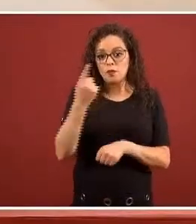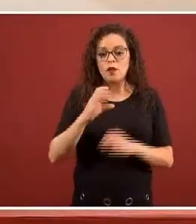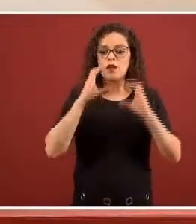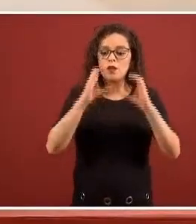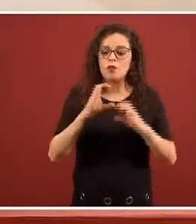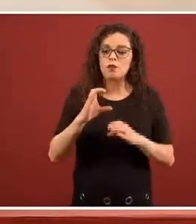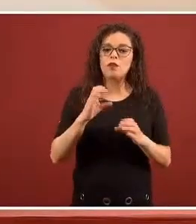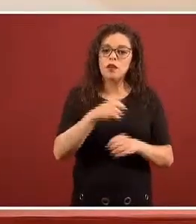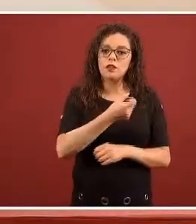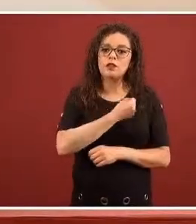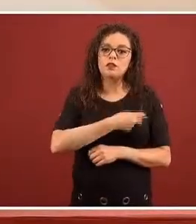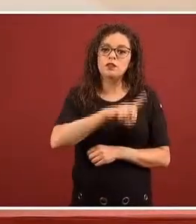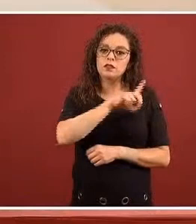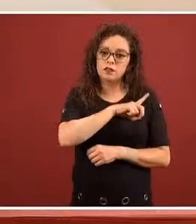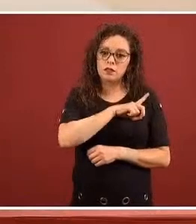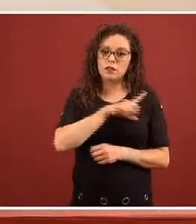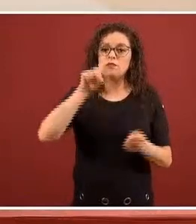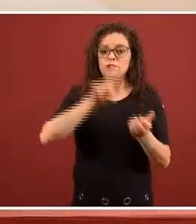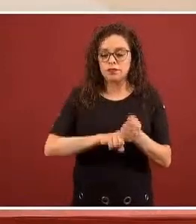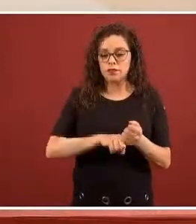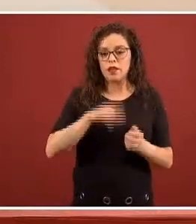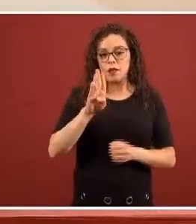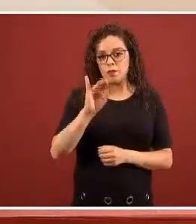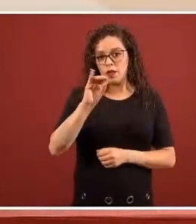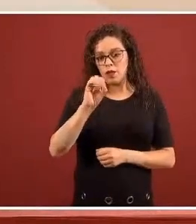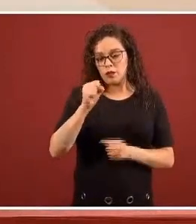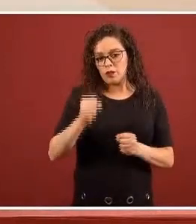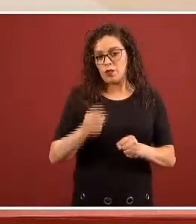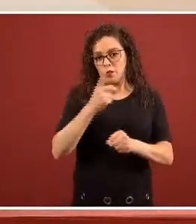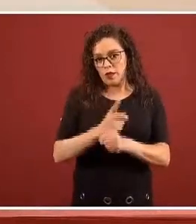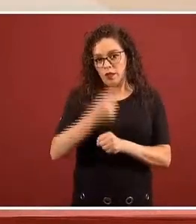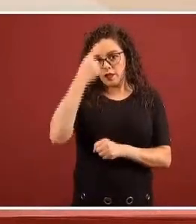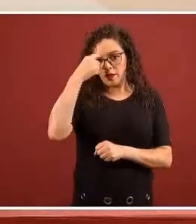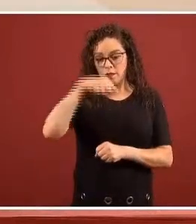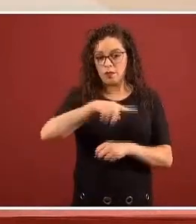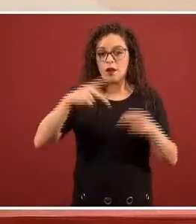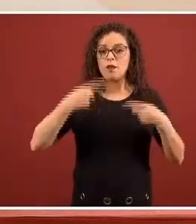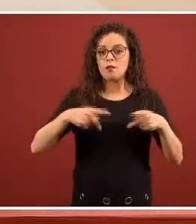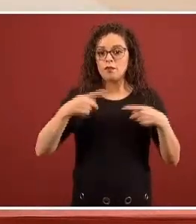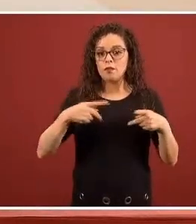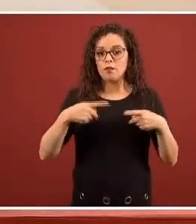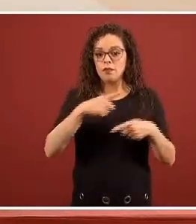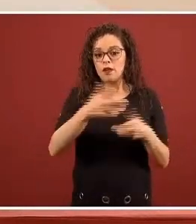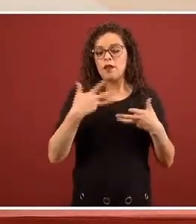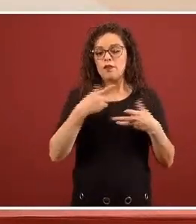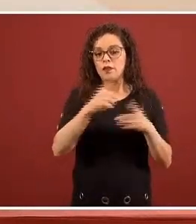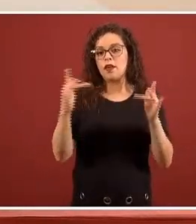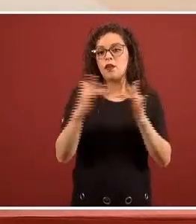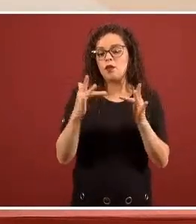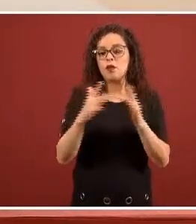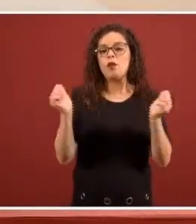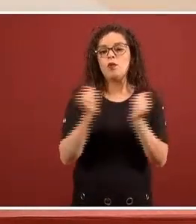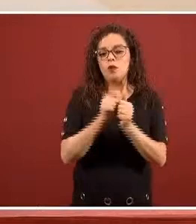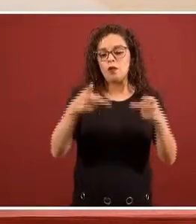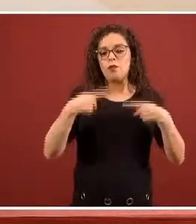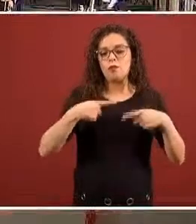de bioseguridad para las personas que han permanecido en la familia. Entonces,